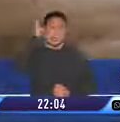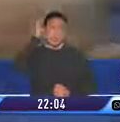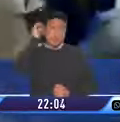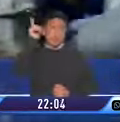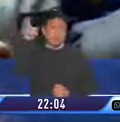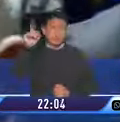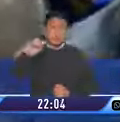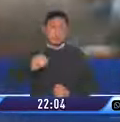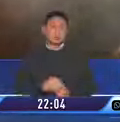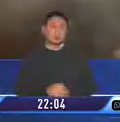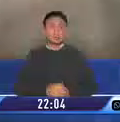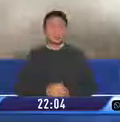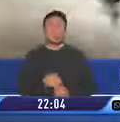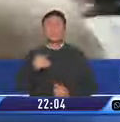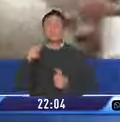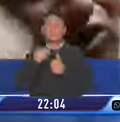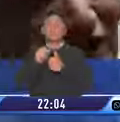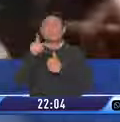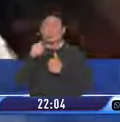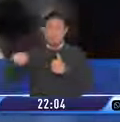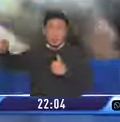muertos. Paquisito de